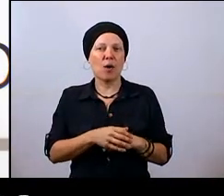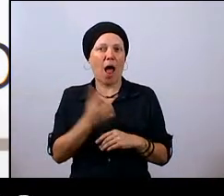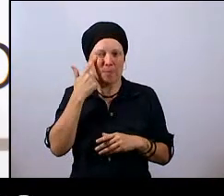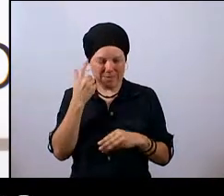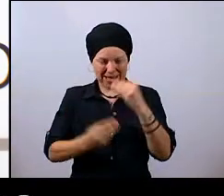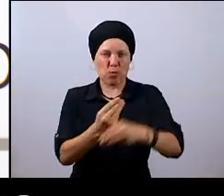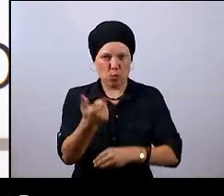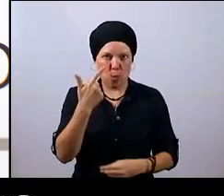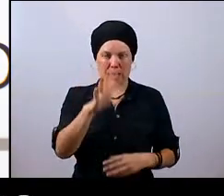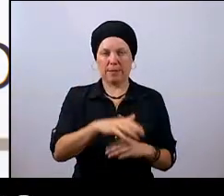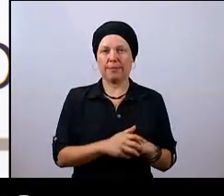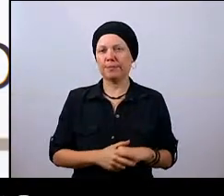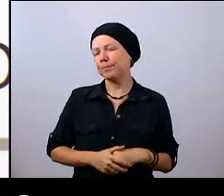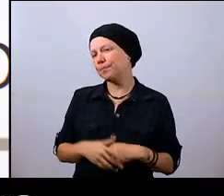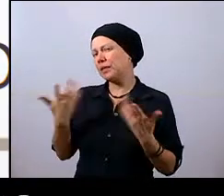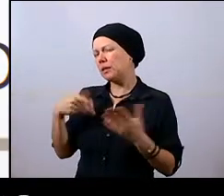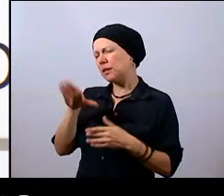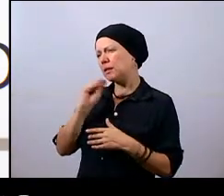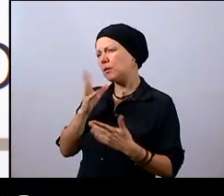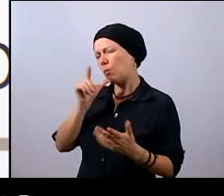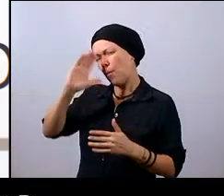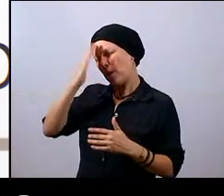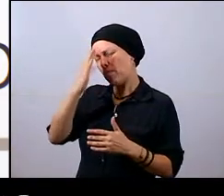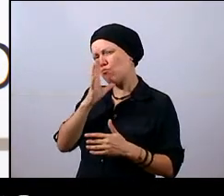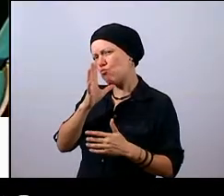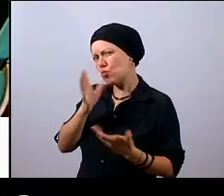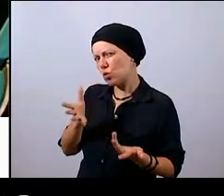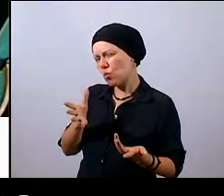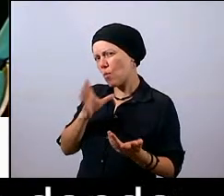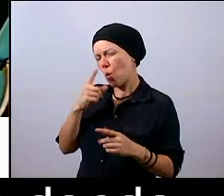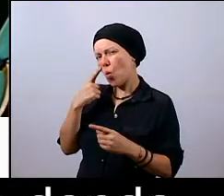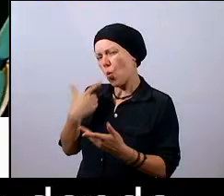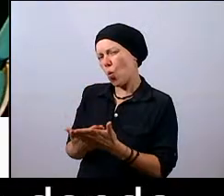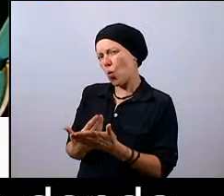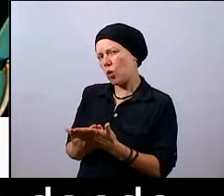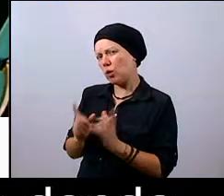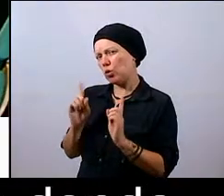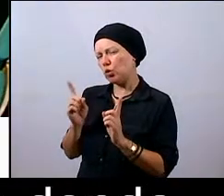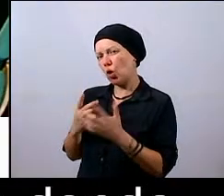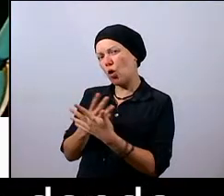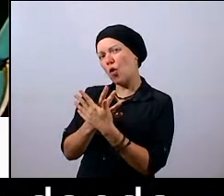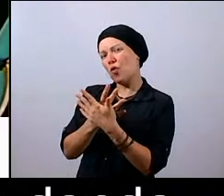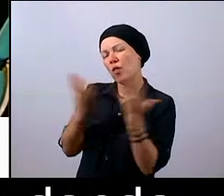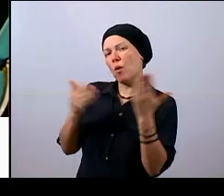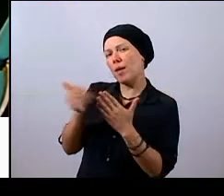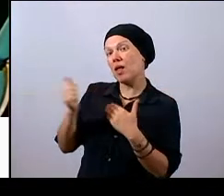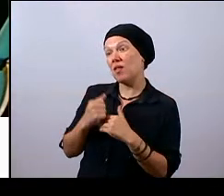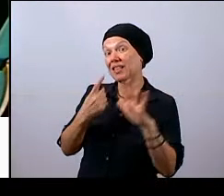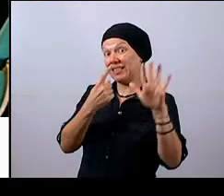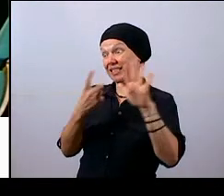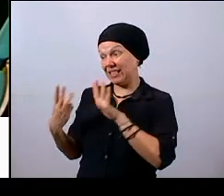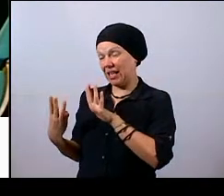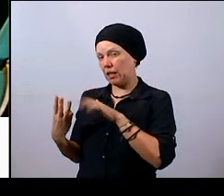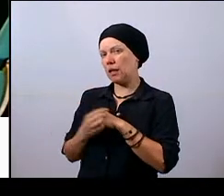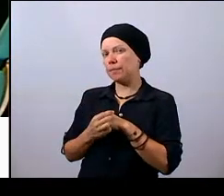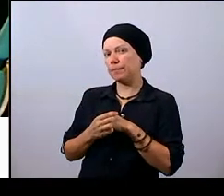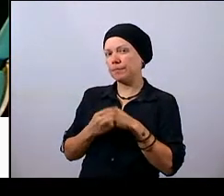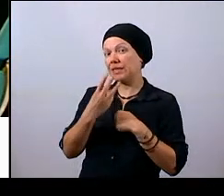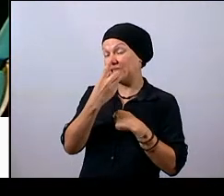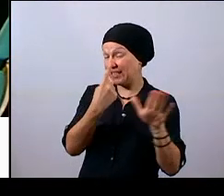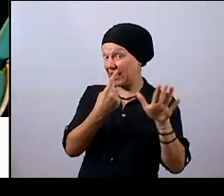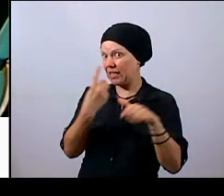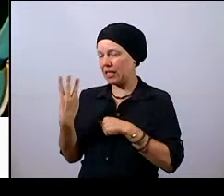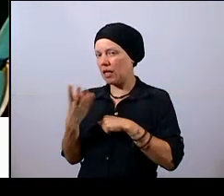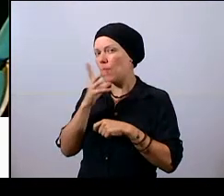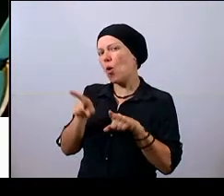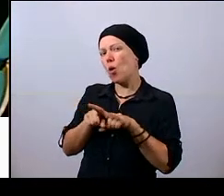ejecución. Entonces, que la principal razón por la que se justifica que solo fueran 19 millones de esos 63 es porque precisamente